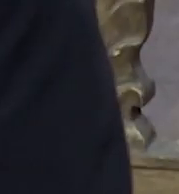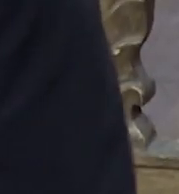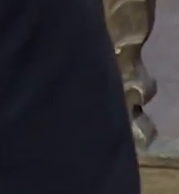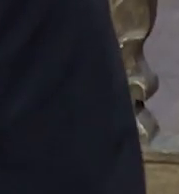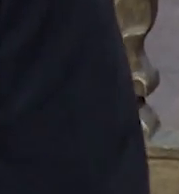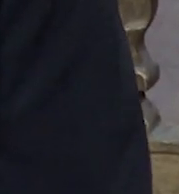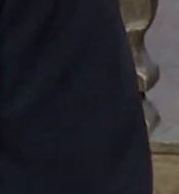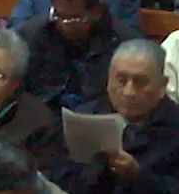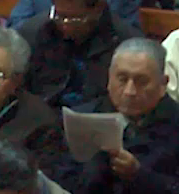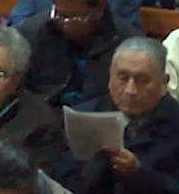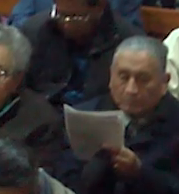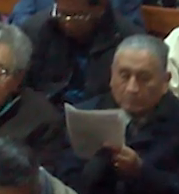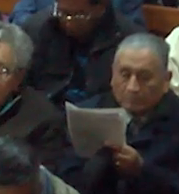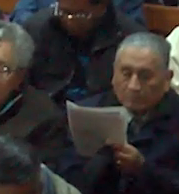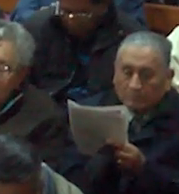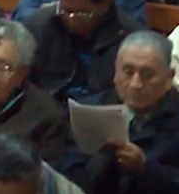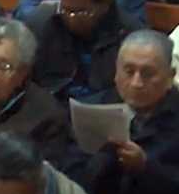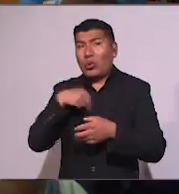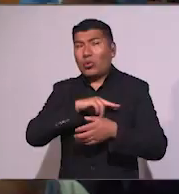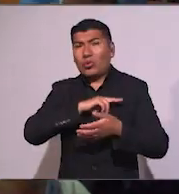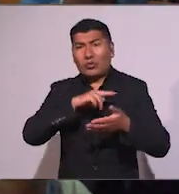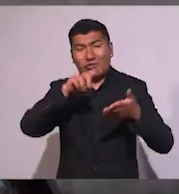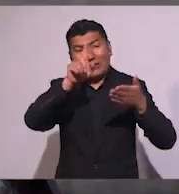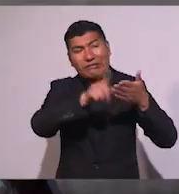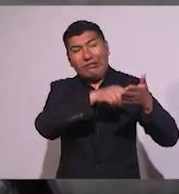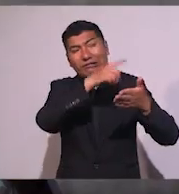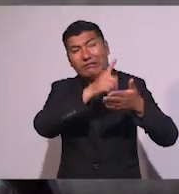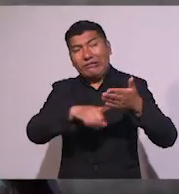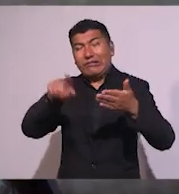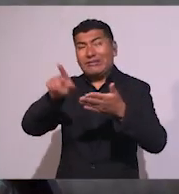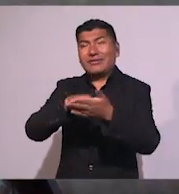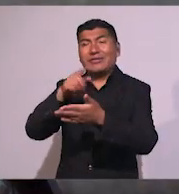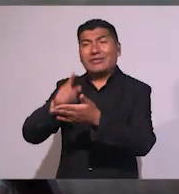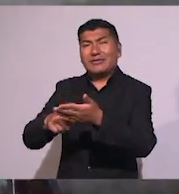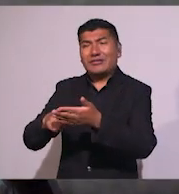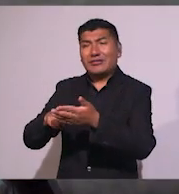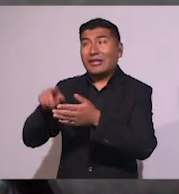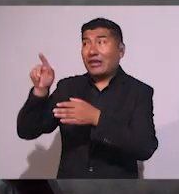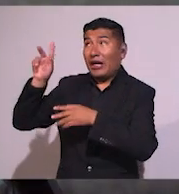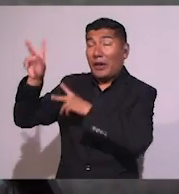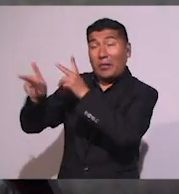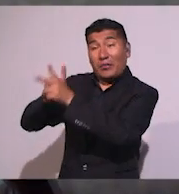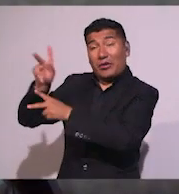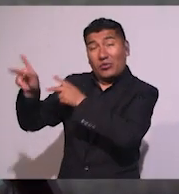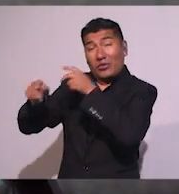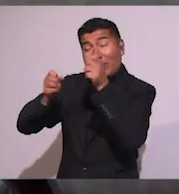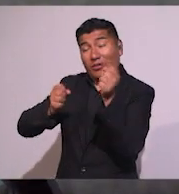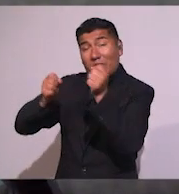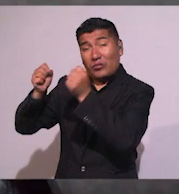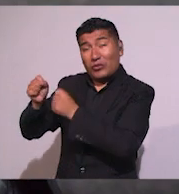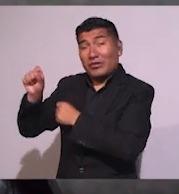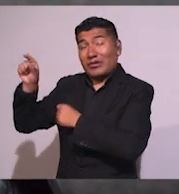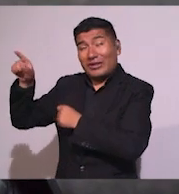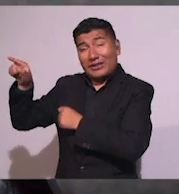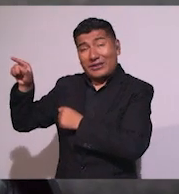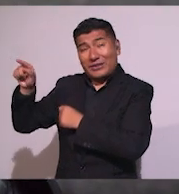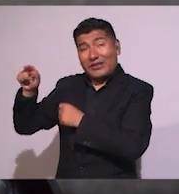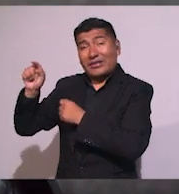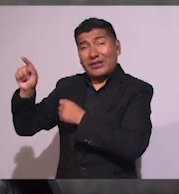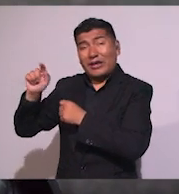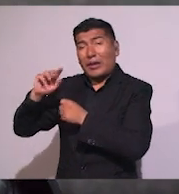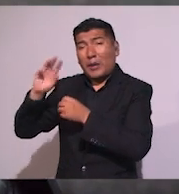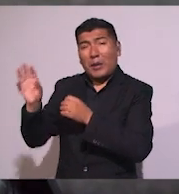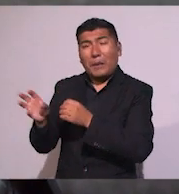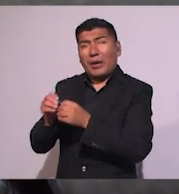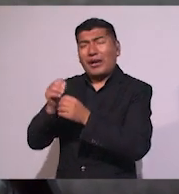caer en la tentación del poder. Los que están en el poder, los poderosos, son los que están